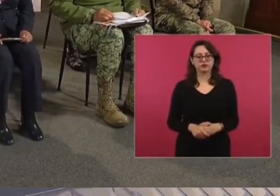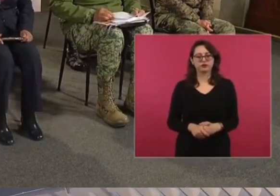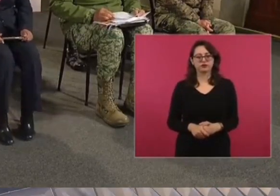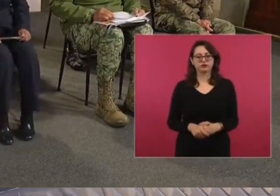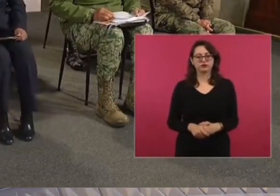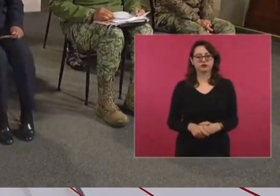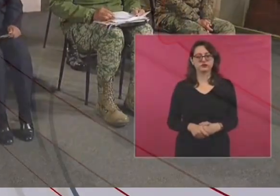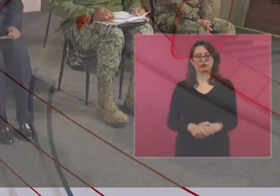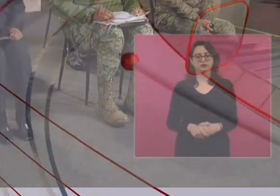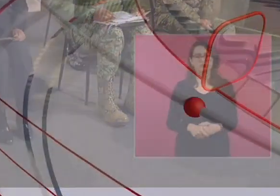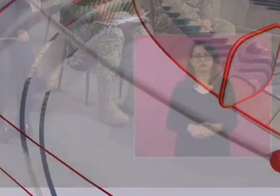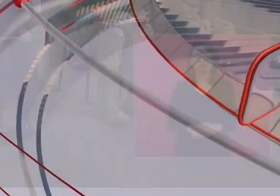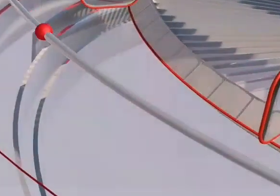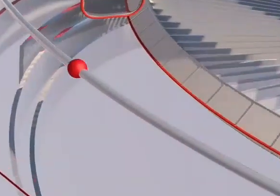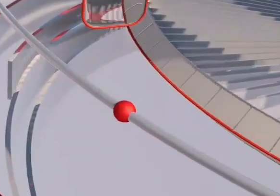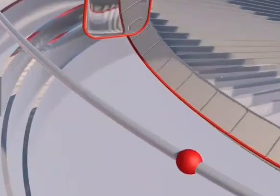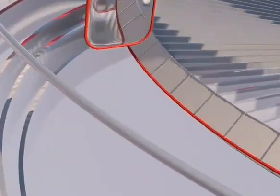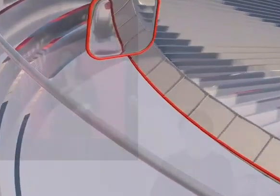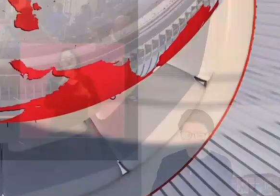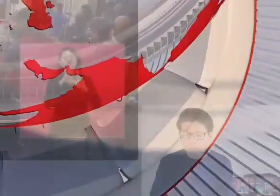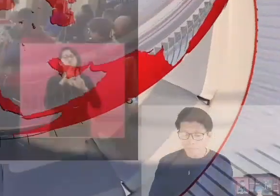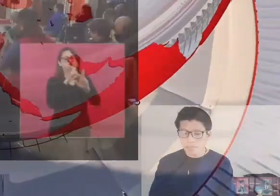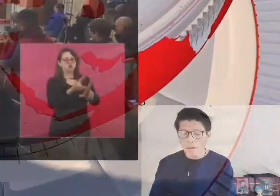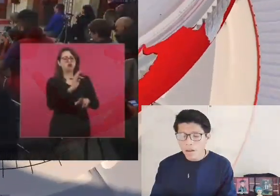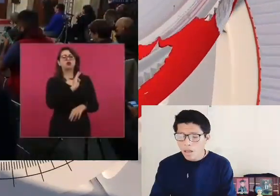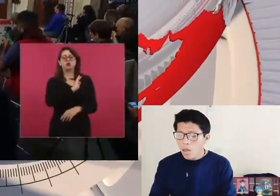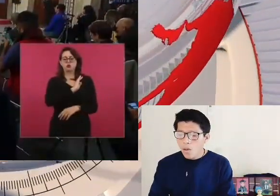Ah muy bien muy bien